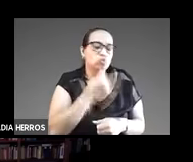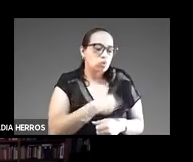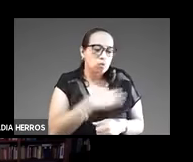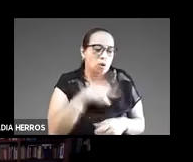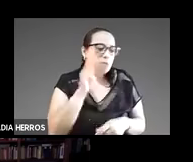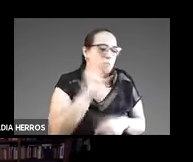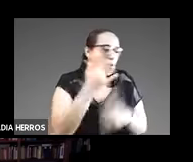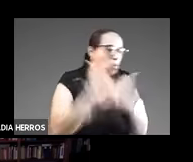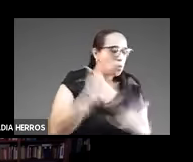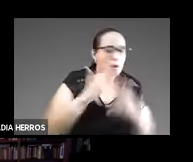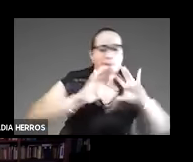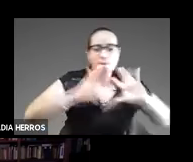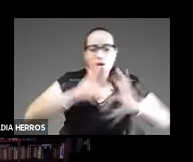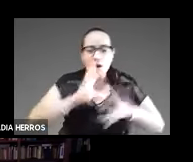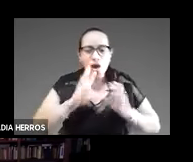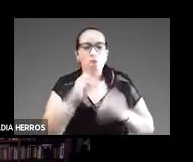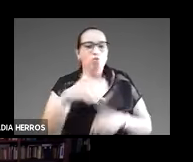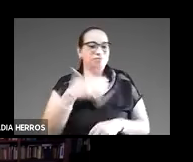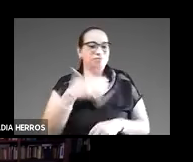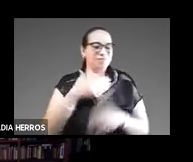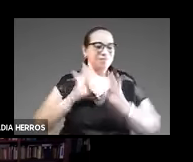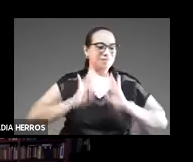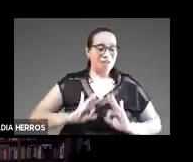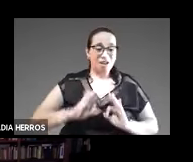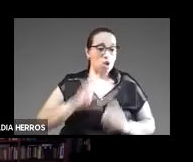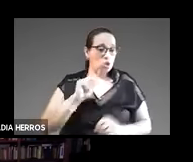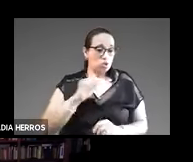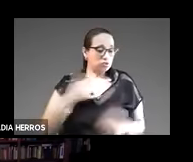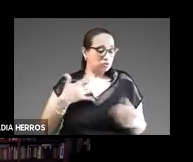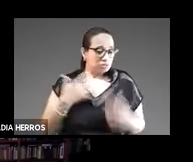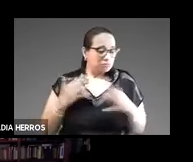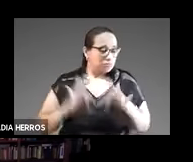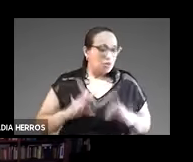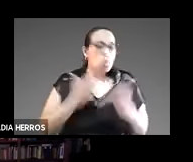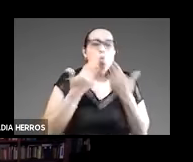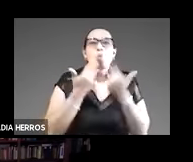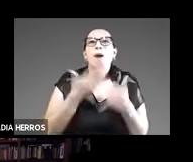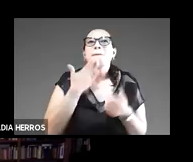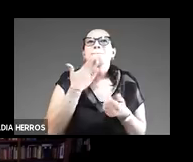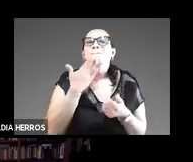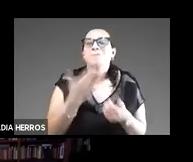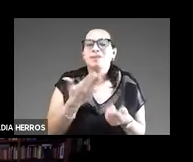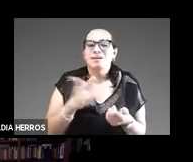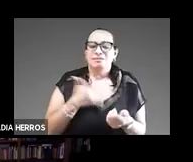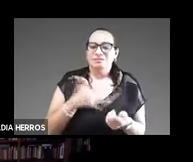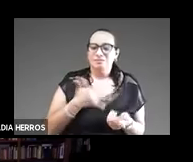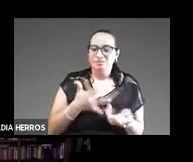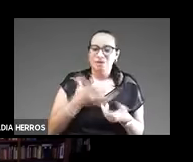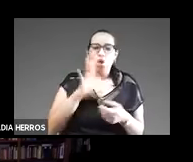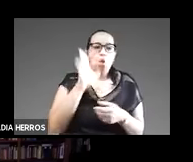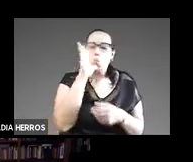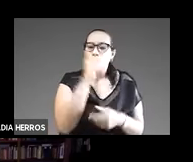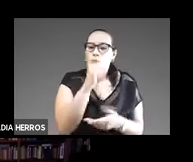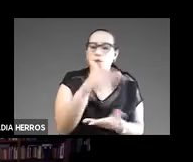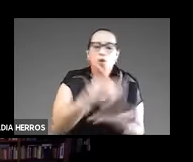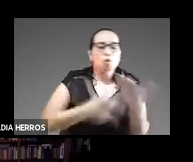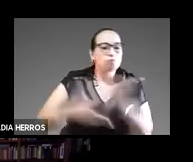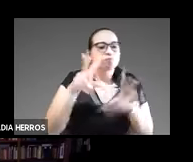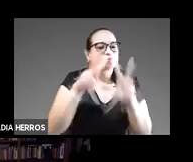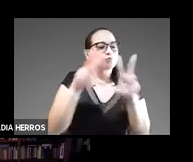estás tranquila, si no, no hay bienestar. O sea, si no, es imposible concebir la convivencia pacífica,